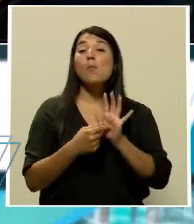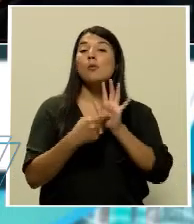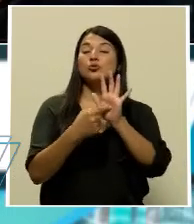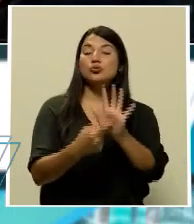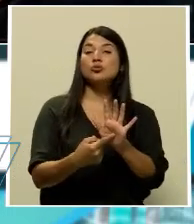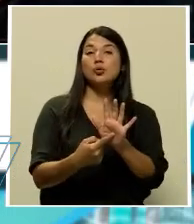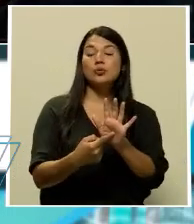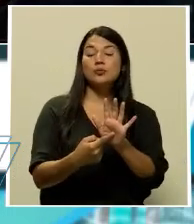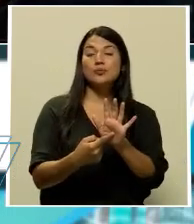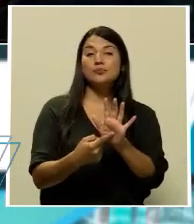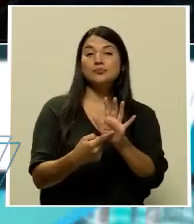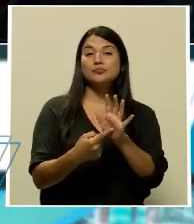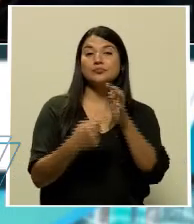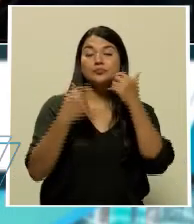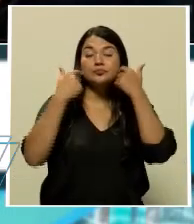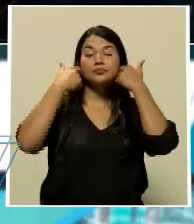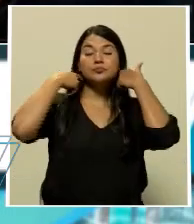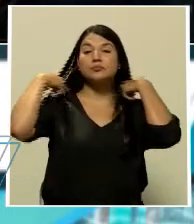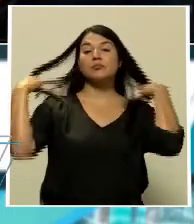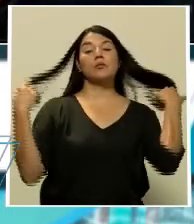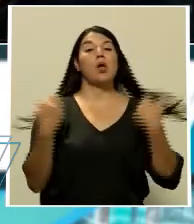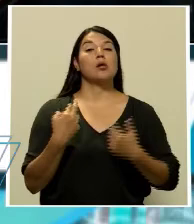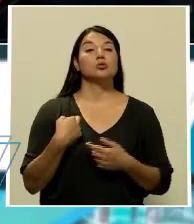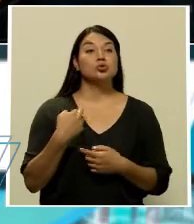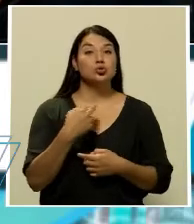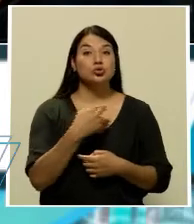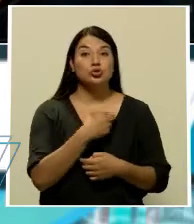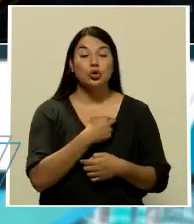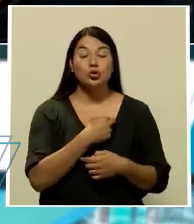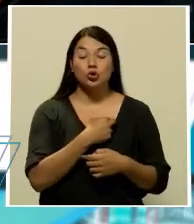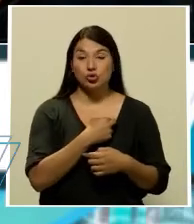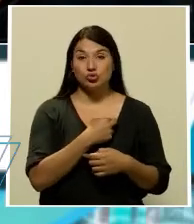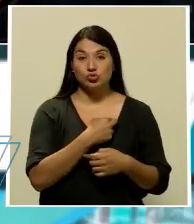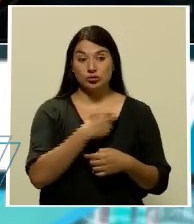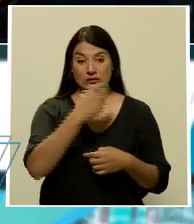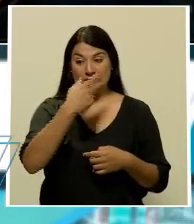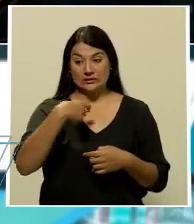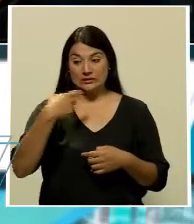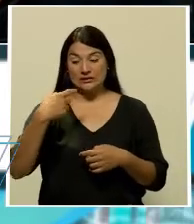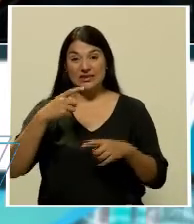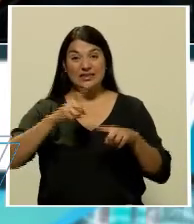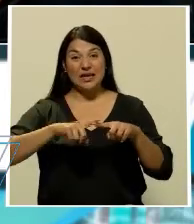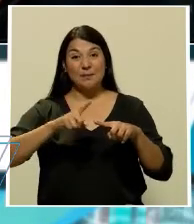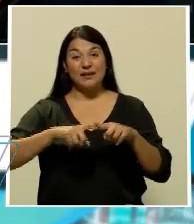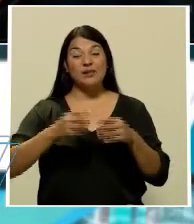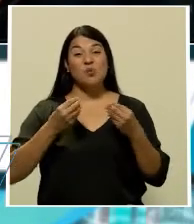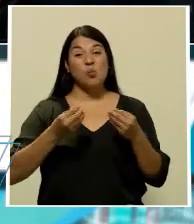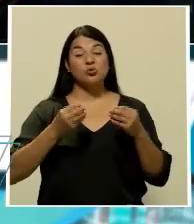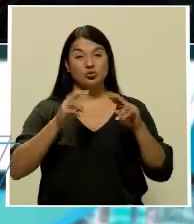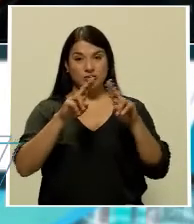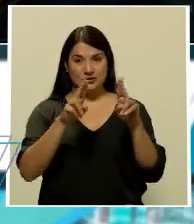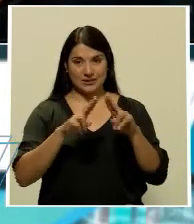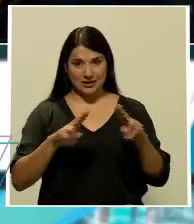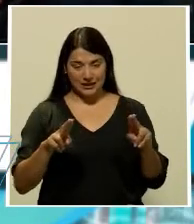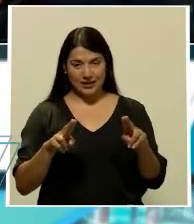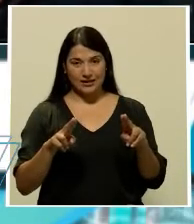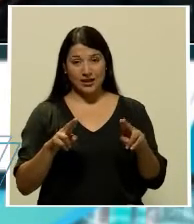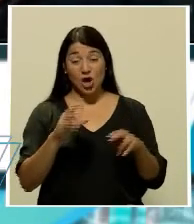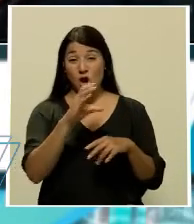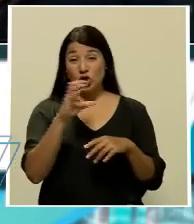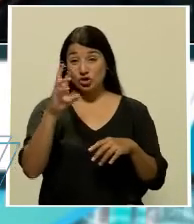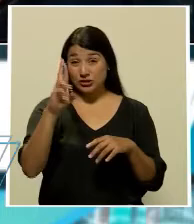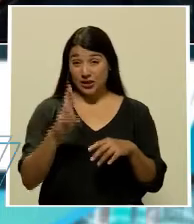mostró que somos muy dependientes de Internet. El